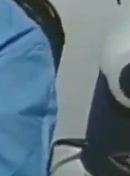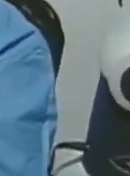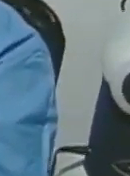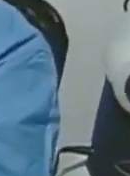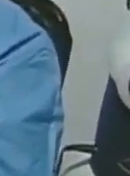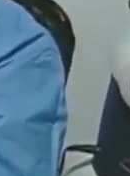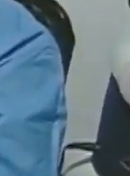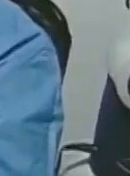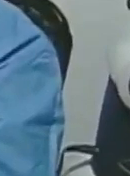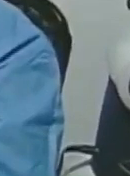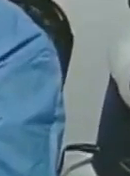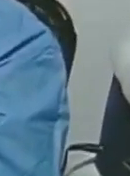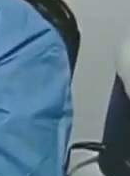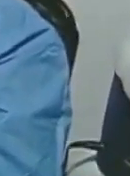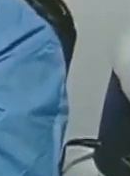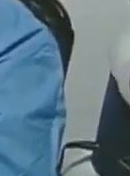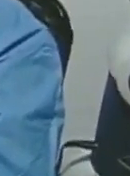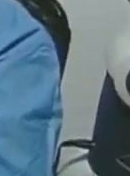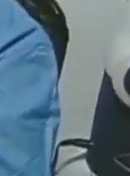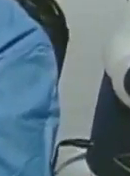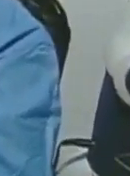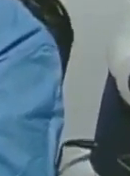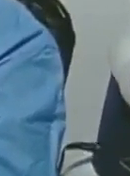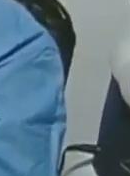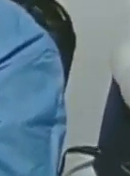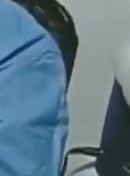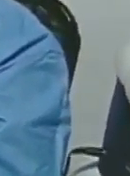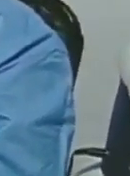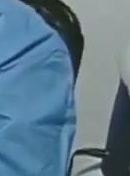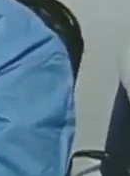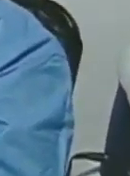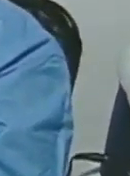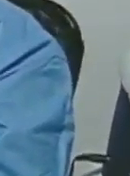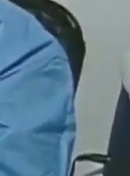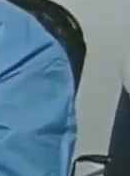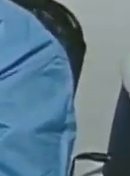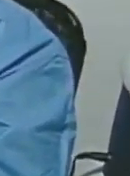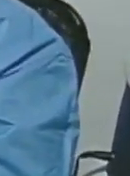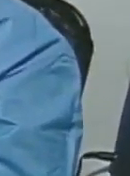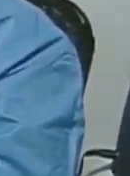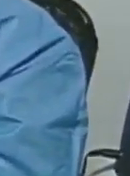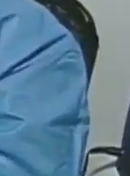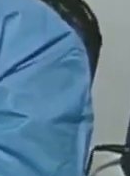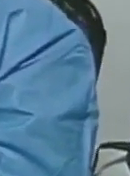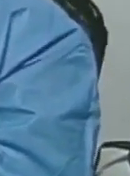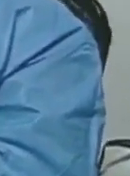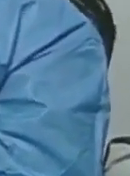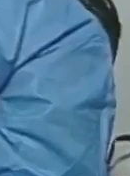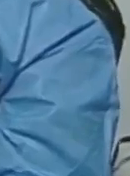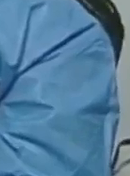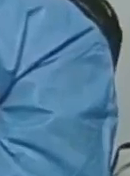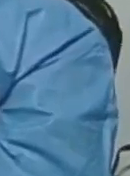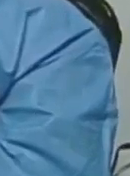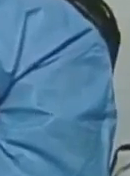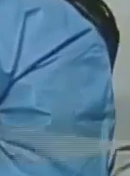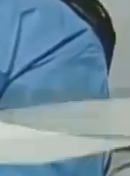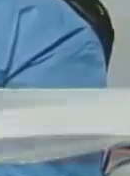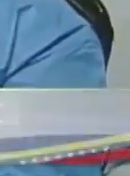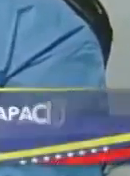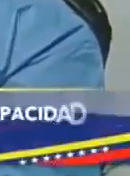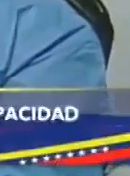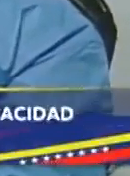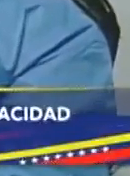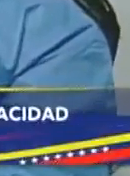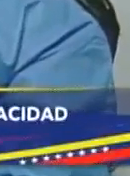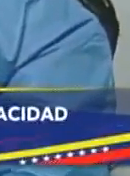ustedes esta jornada donde hemos sido beneficiados. Muchas personas que no podíamos oír y en este momento se